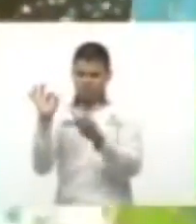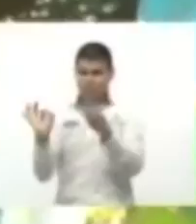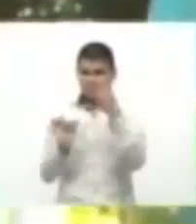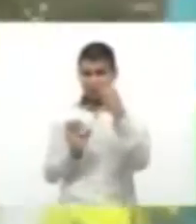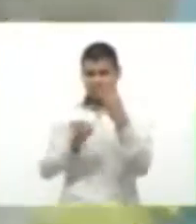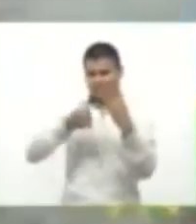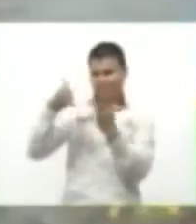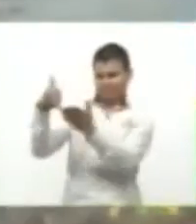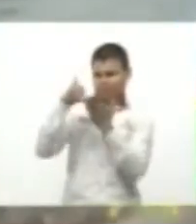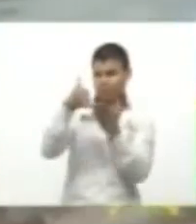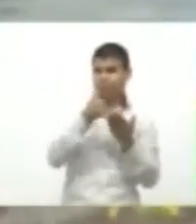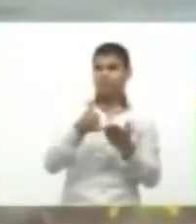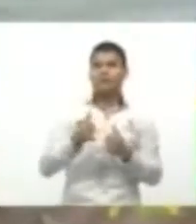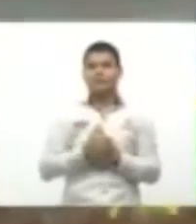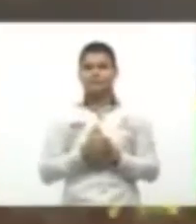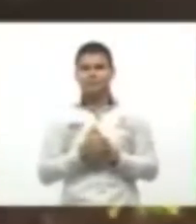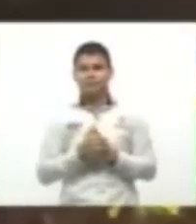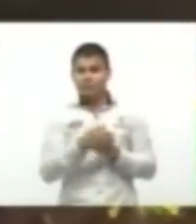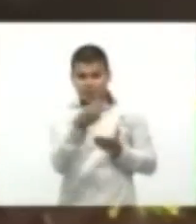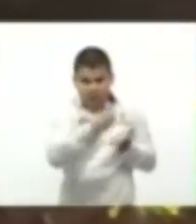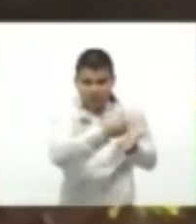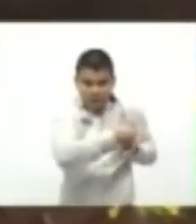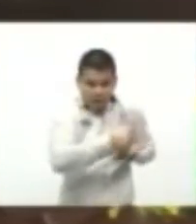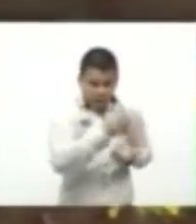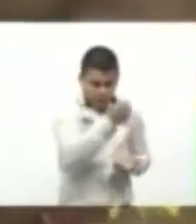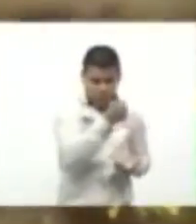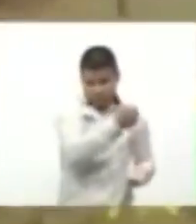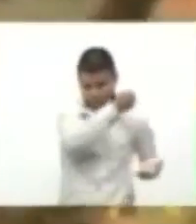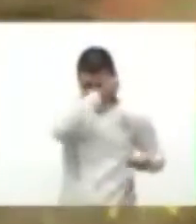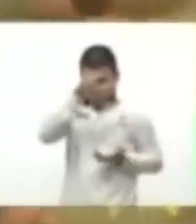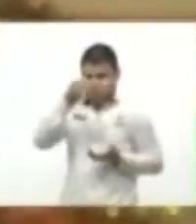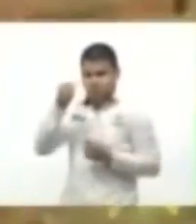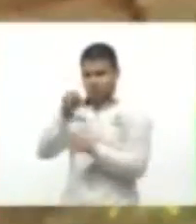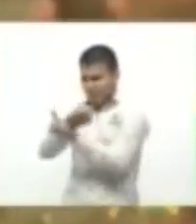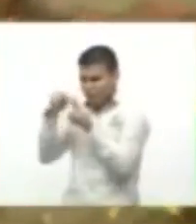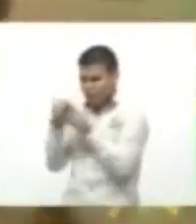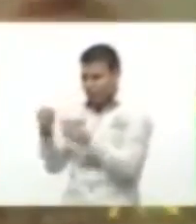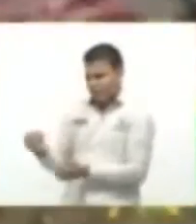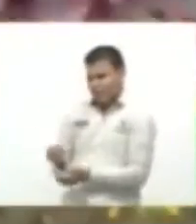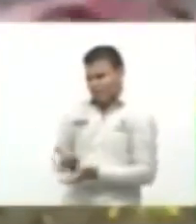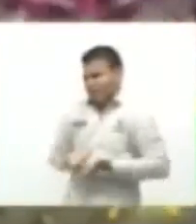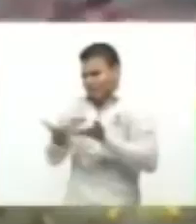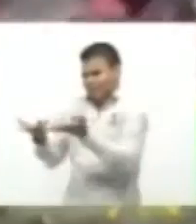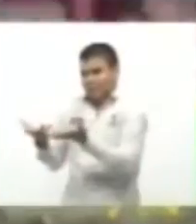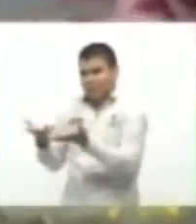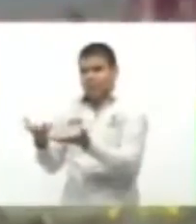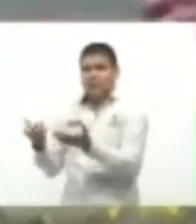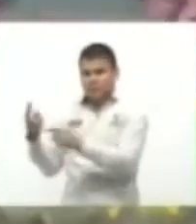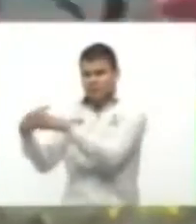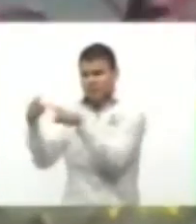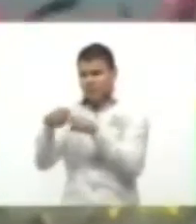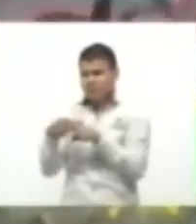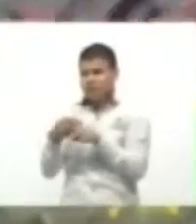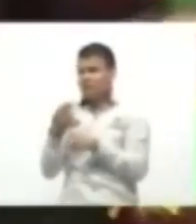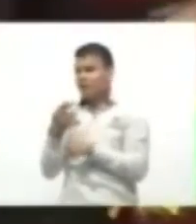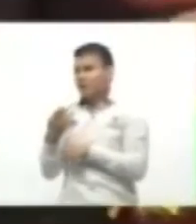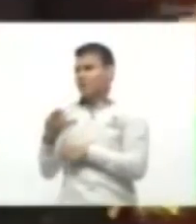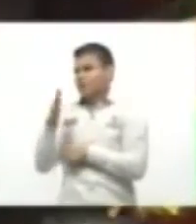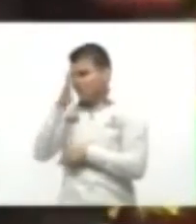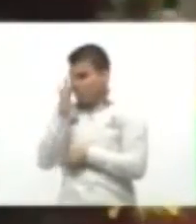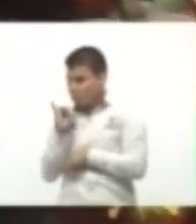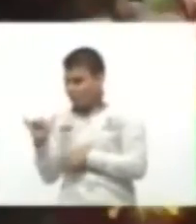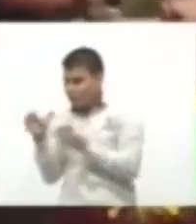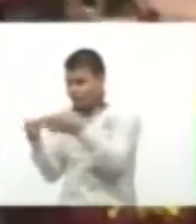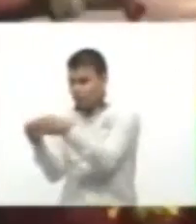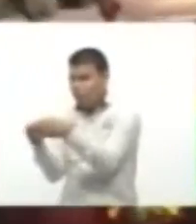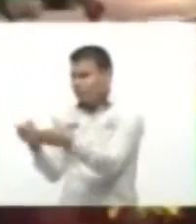las diferentes actividades será destinado a obras sociales que ayudarán a mitigar la situación que vive la comunidad guayú en La Guajira. Y este año, el